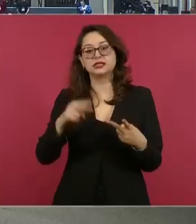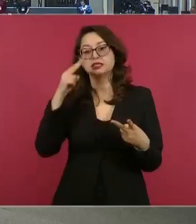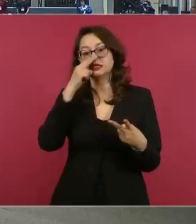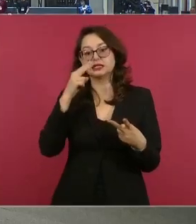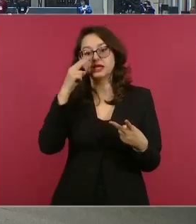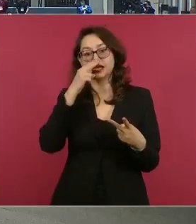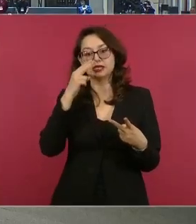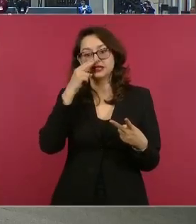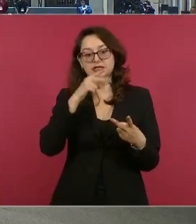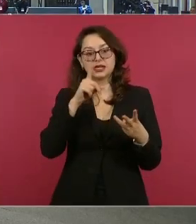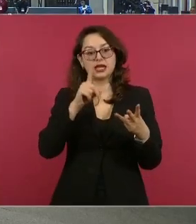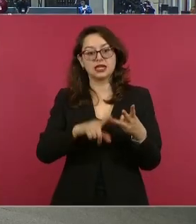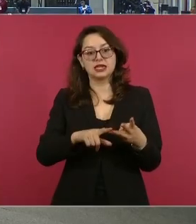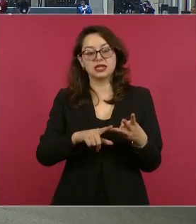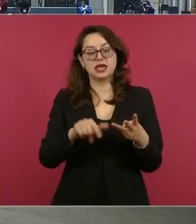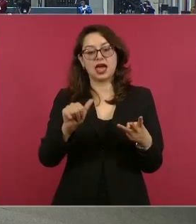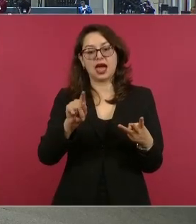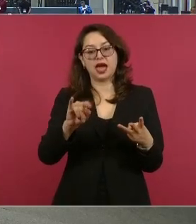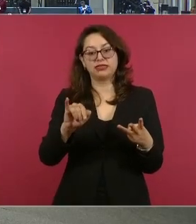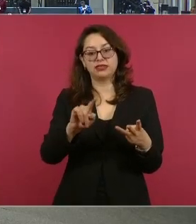y a Tizapán.